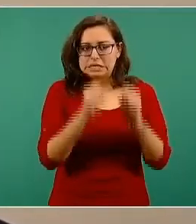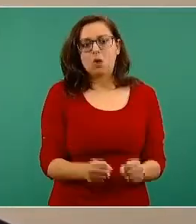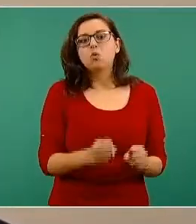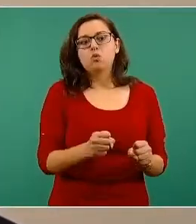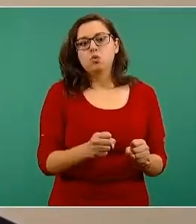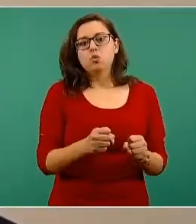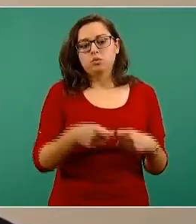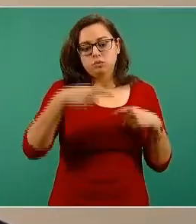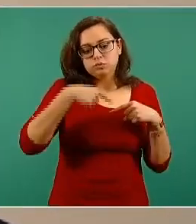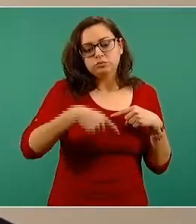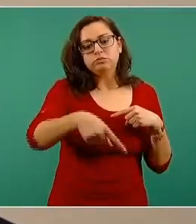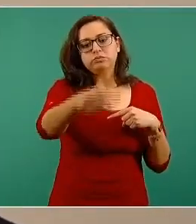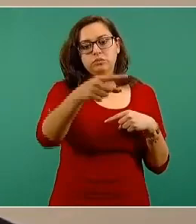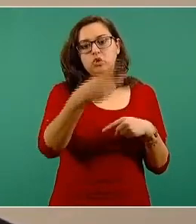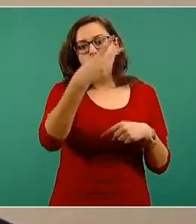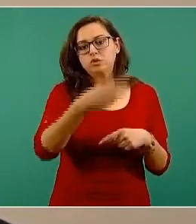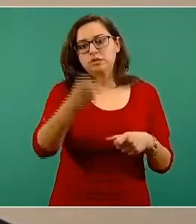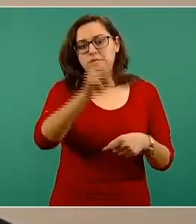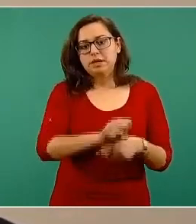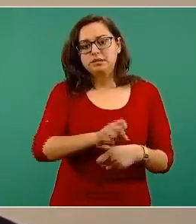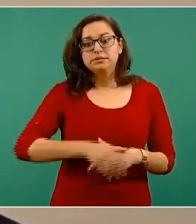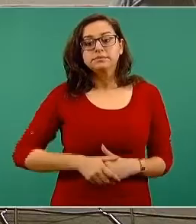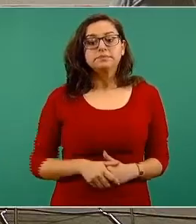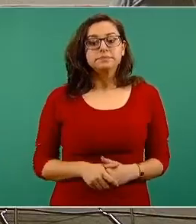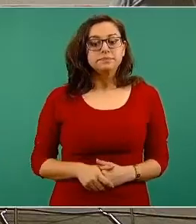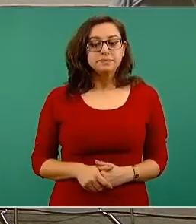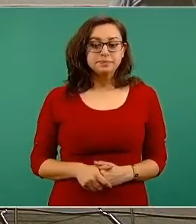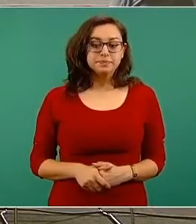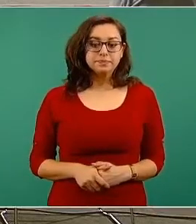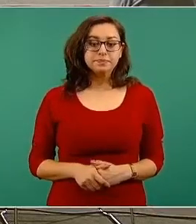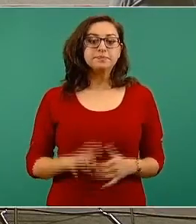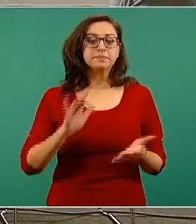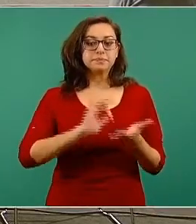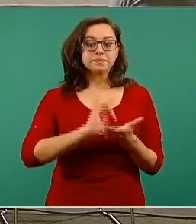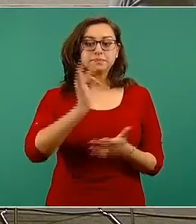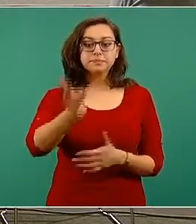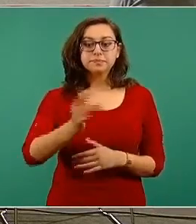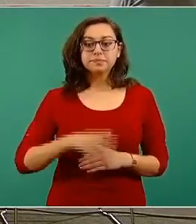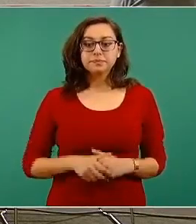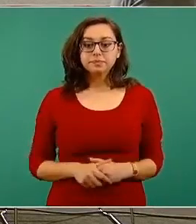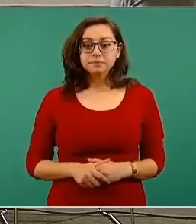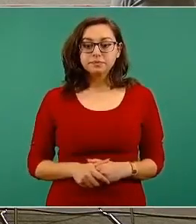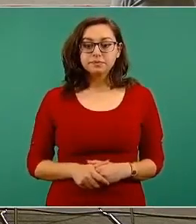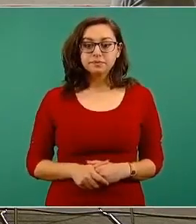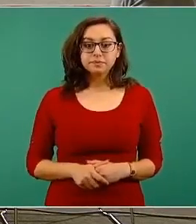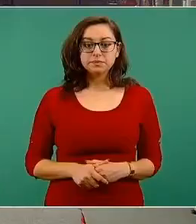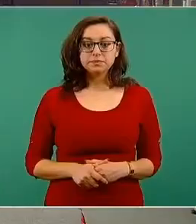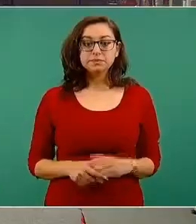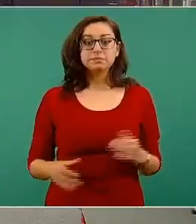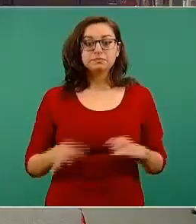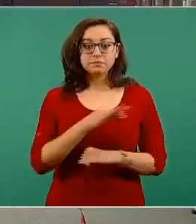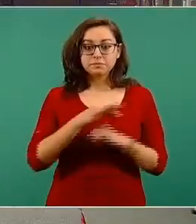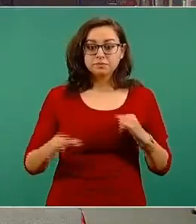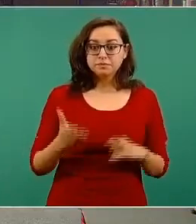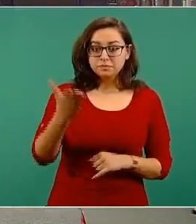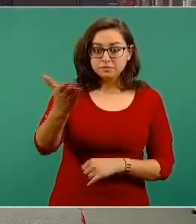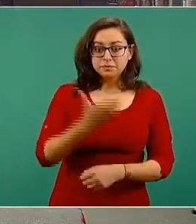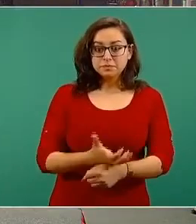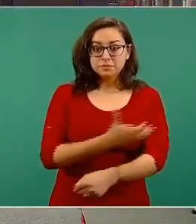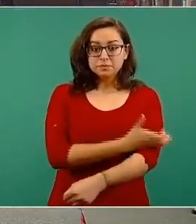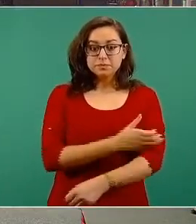estas últimas 2 semanas. Gracias. Y finalmente nuestro compañero, por